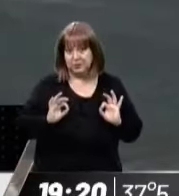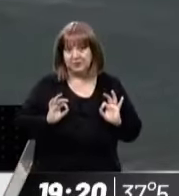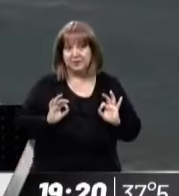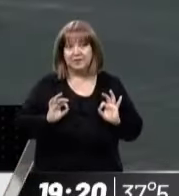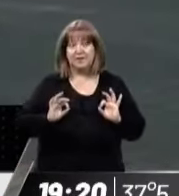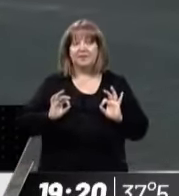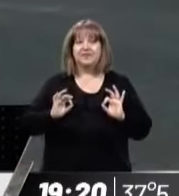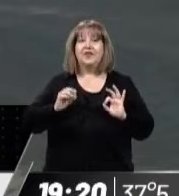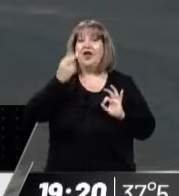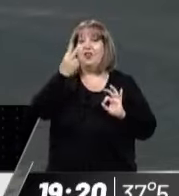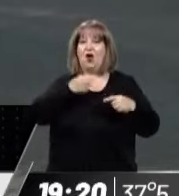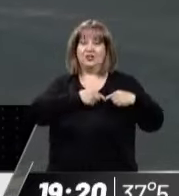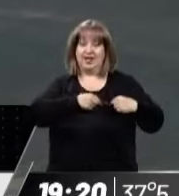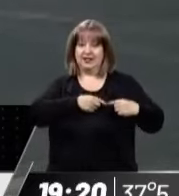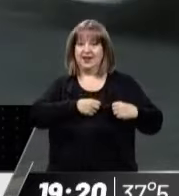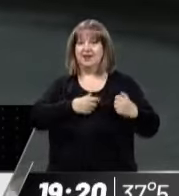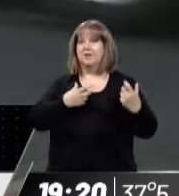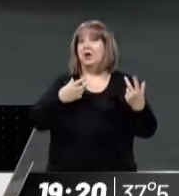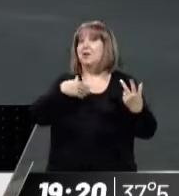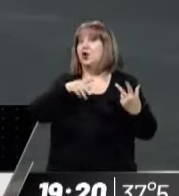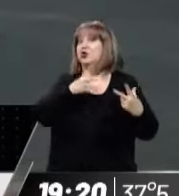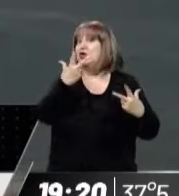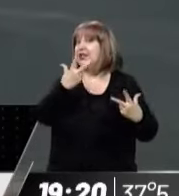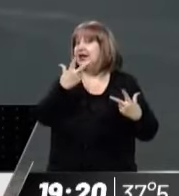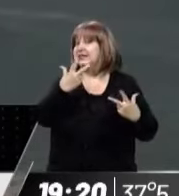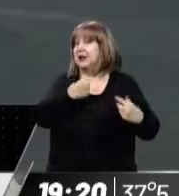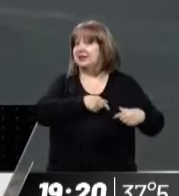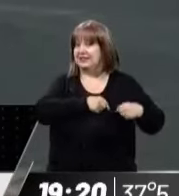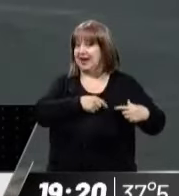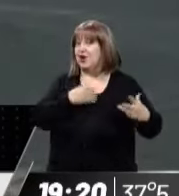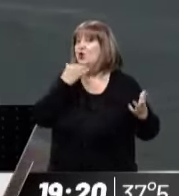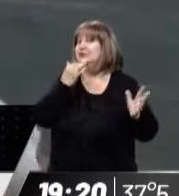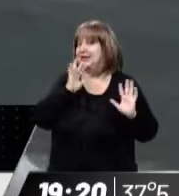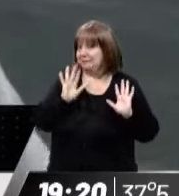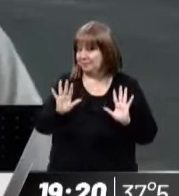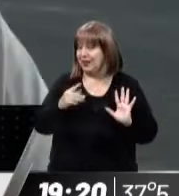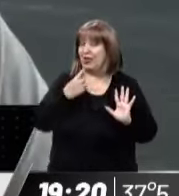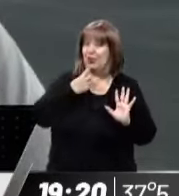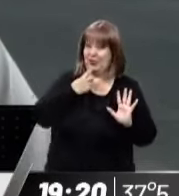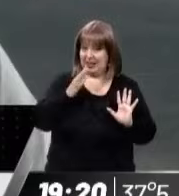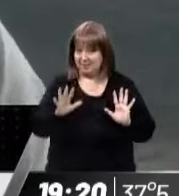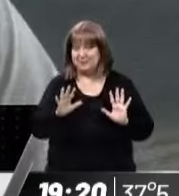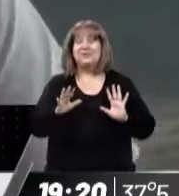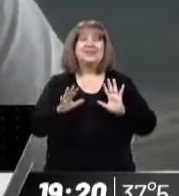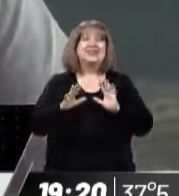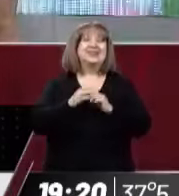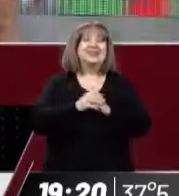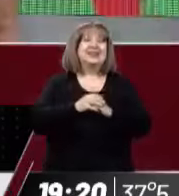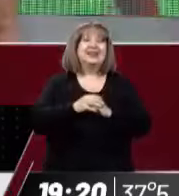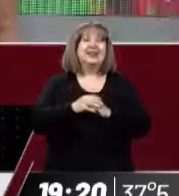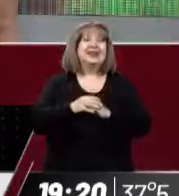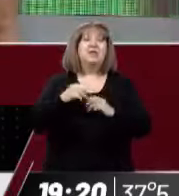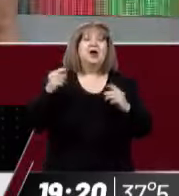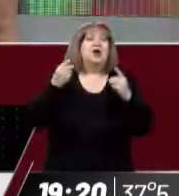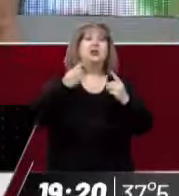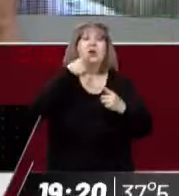tres. Ojalá. Capaz no. Pero bueno, eso entra en el bullying y no lo vamos a empezar ahorita, ¿no? Me encanta. Bueno, pero espera, Juli, ¿cómo la conoció